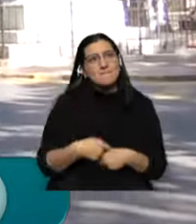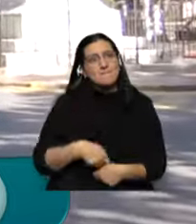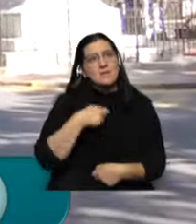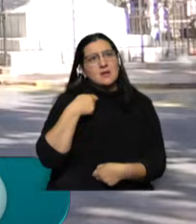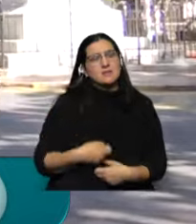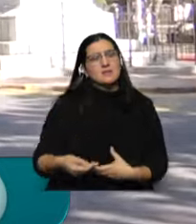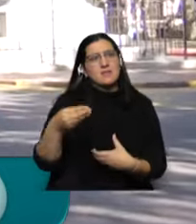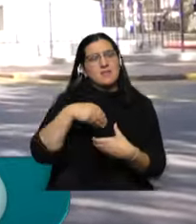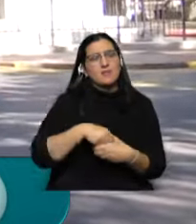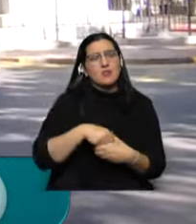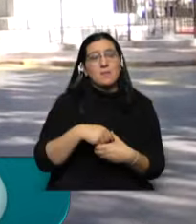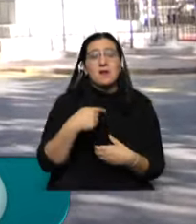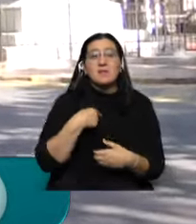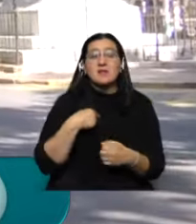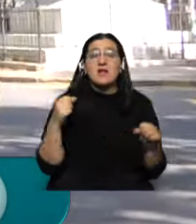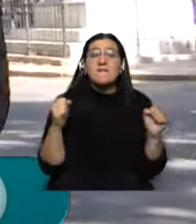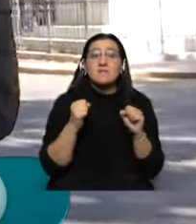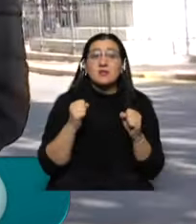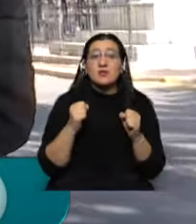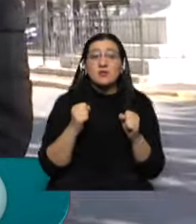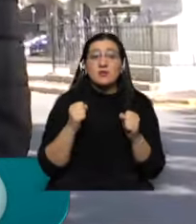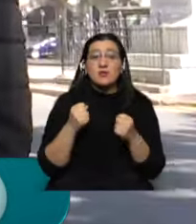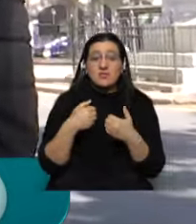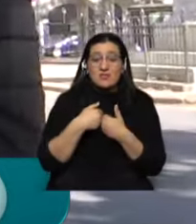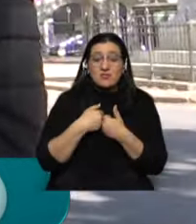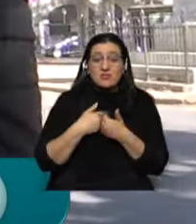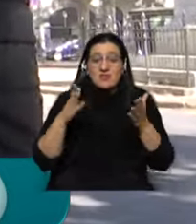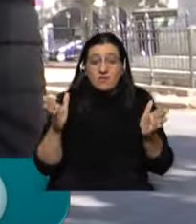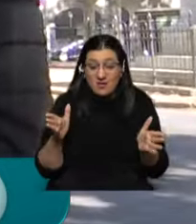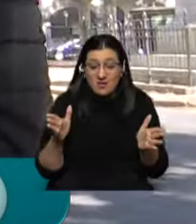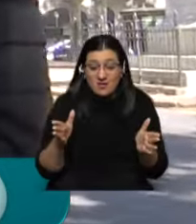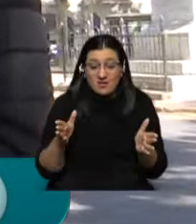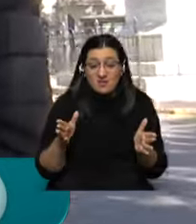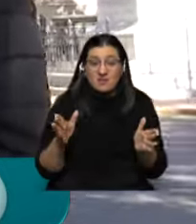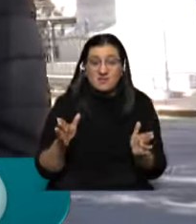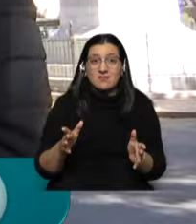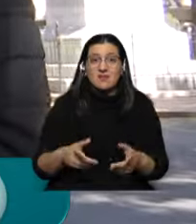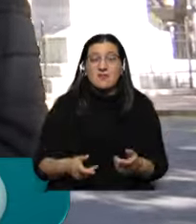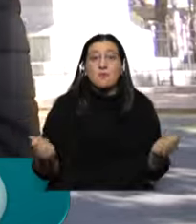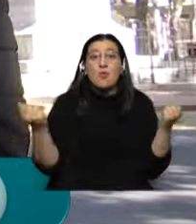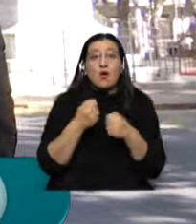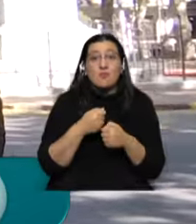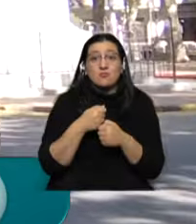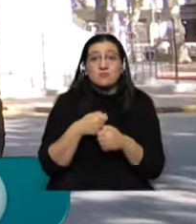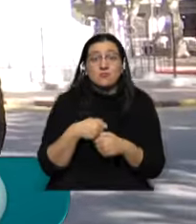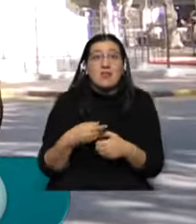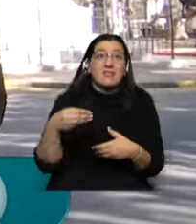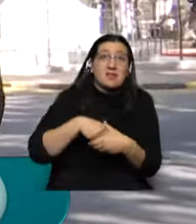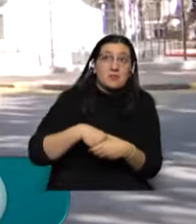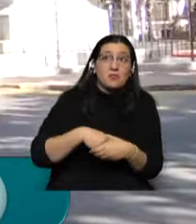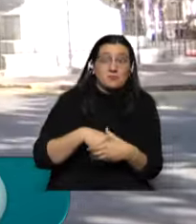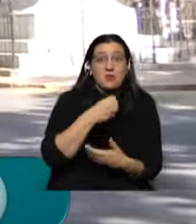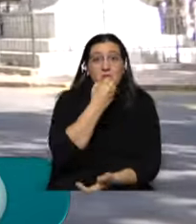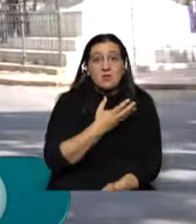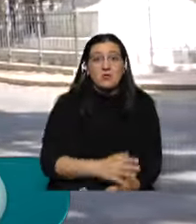Y para mí que el frío se saca desde adentro hacia afuera, ¿no? Pongámonos las camperas adentro. Está bueno.